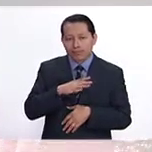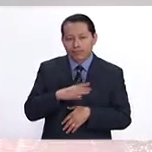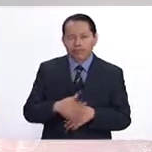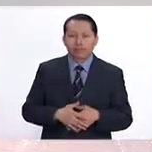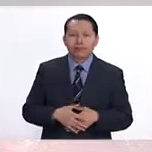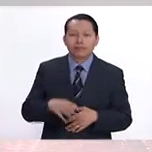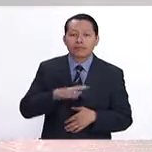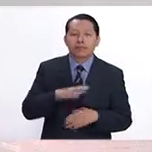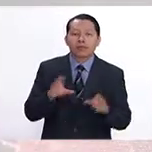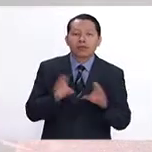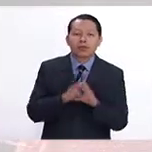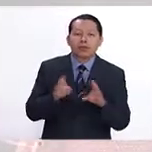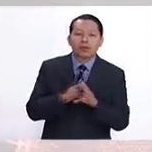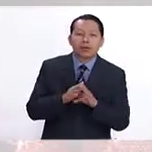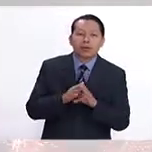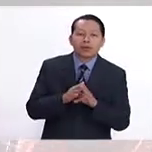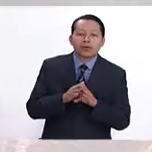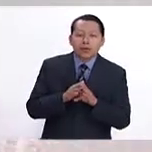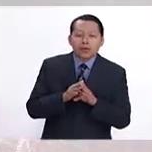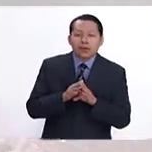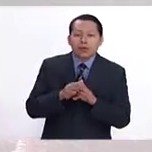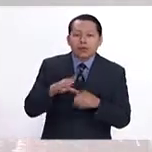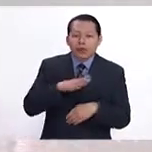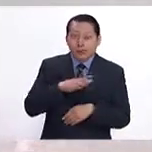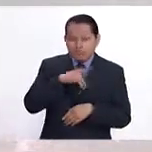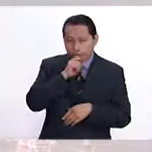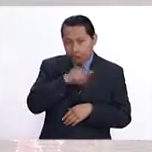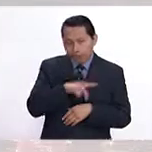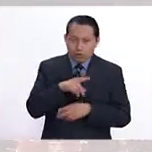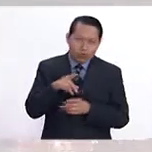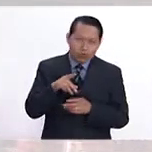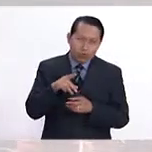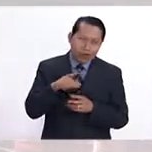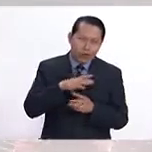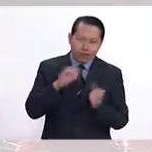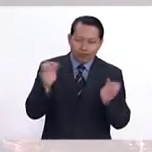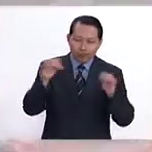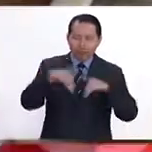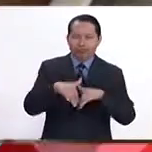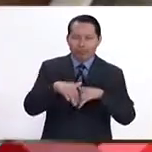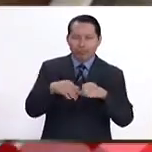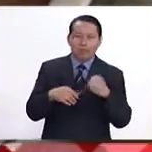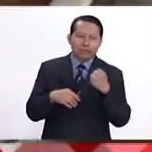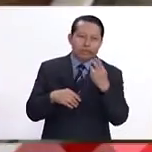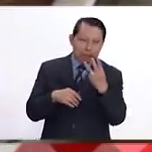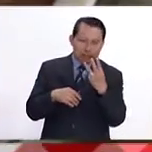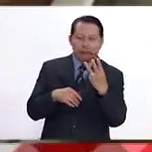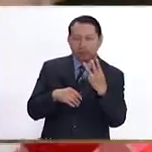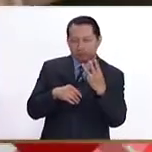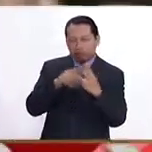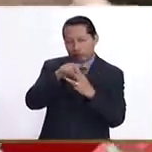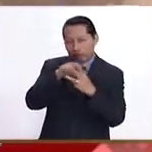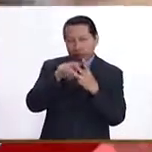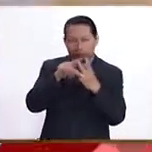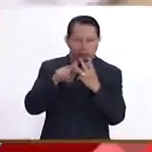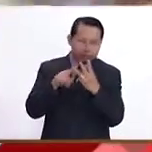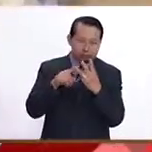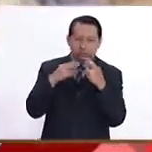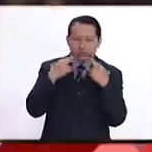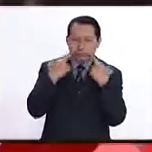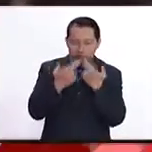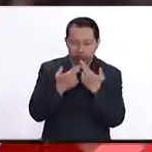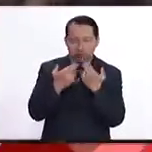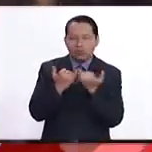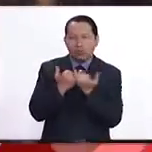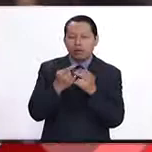prácticamente una ceremonia, ¿no? En la que los tres ministros se reunirán y darán por iniciada